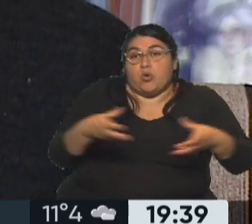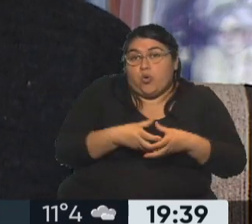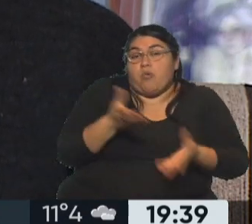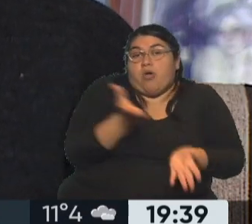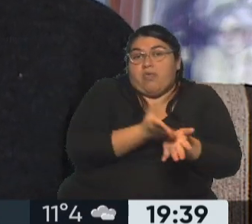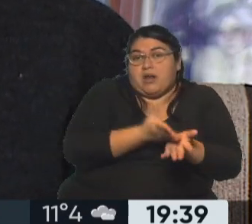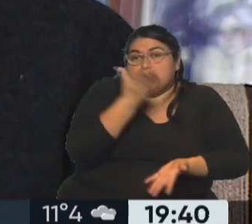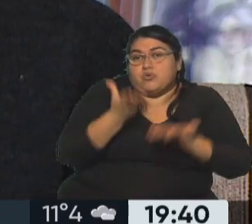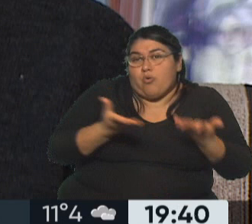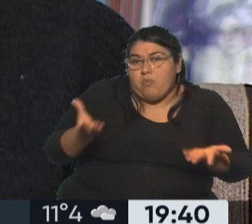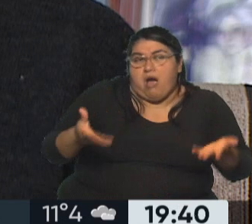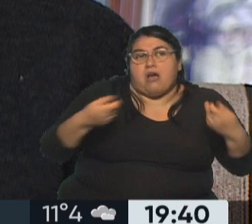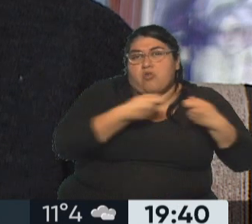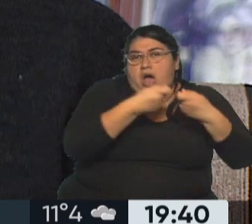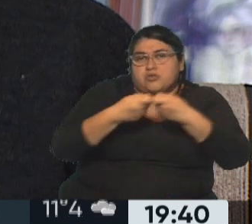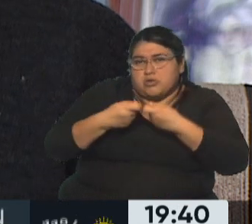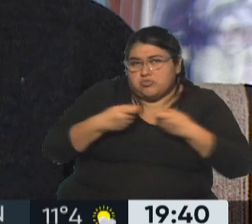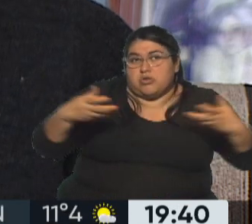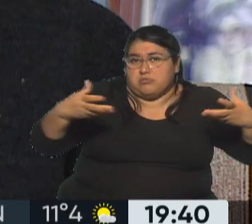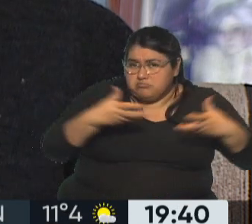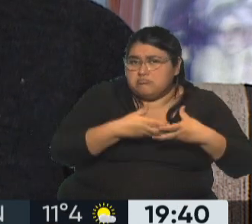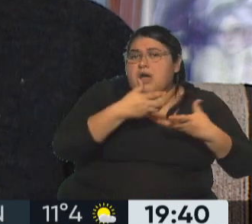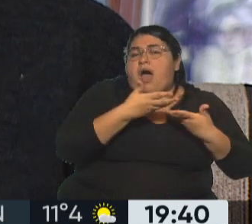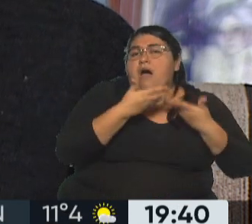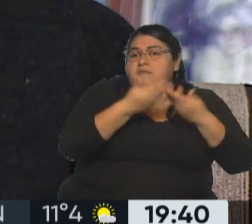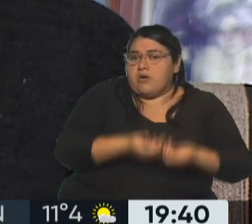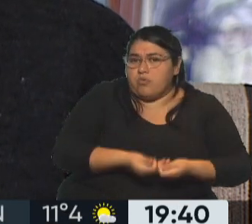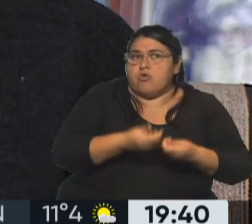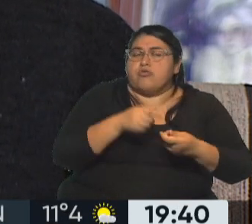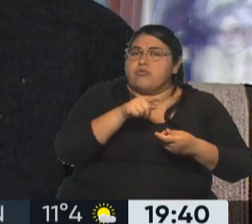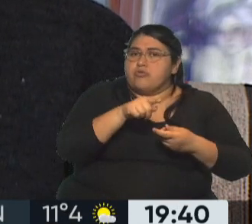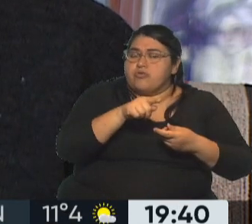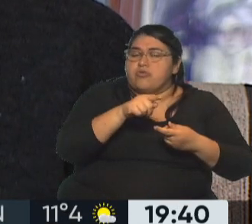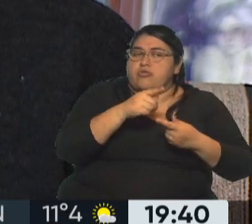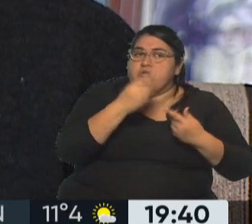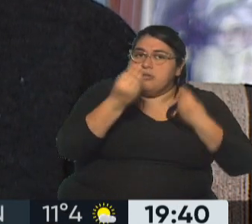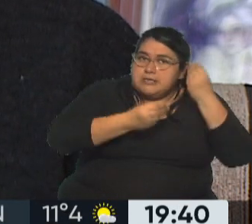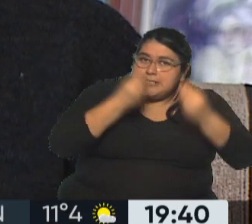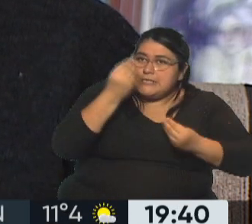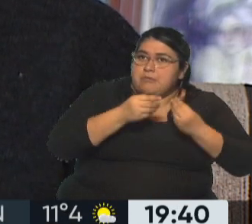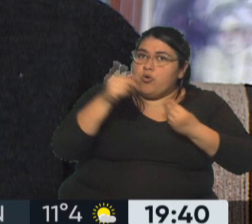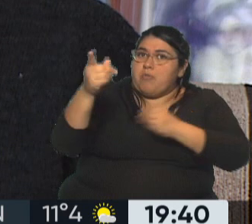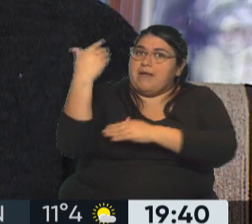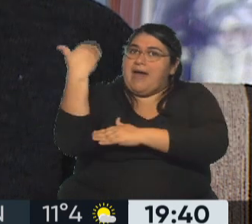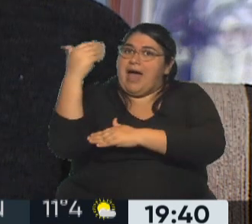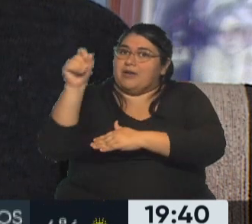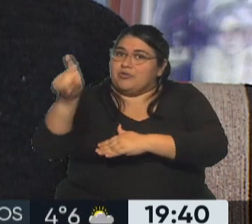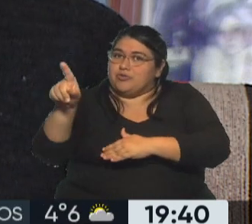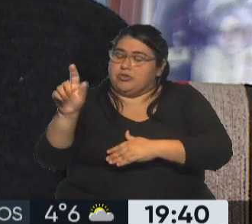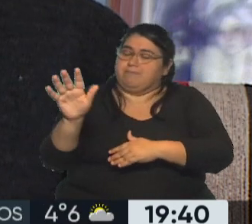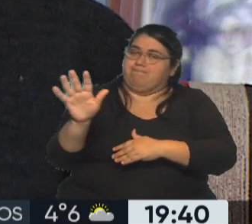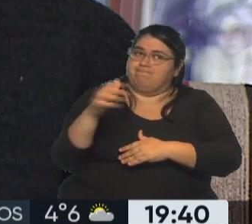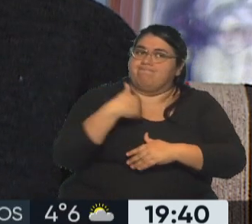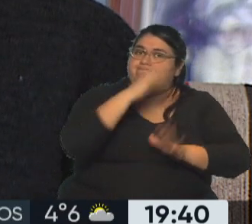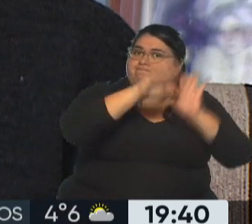y muchas organizaciones que también están preocupadas por este discurso han convocado